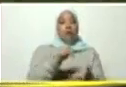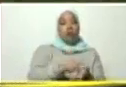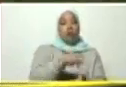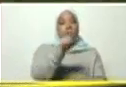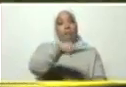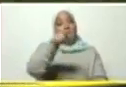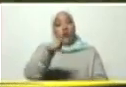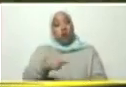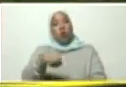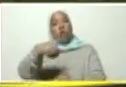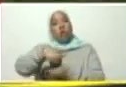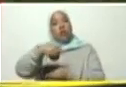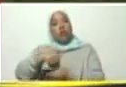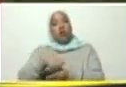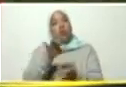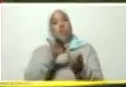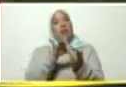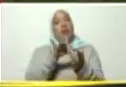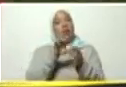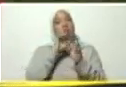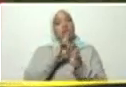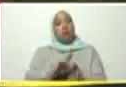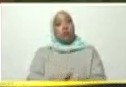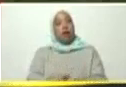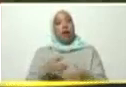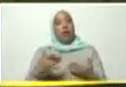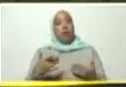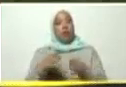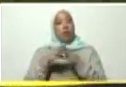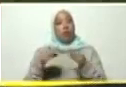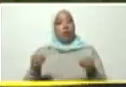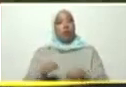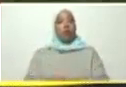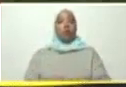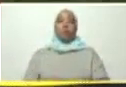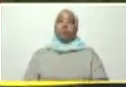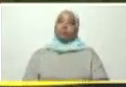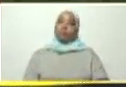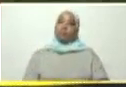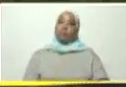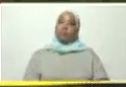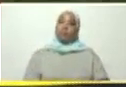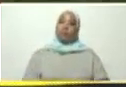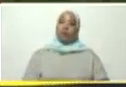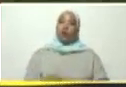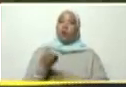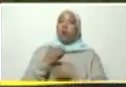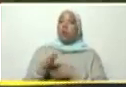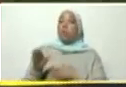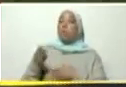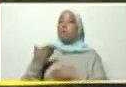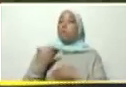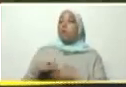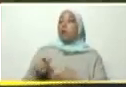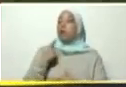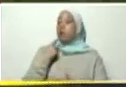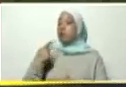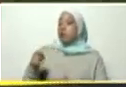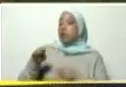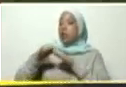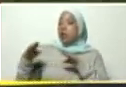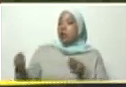y protagónico es nuestro proyecto digan lo que digan en el mundo Jorge Rodríguez